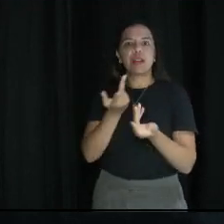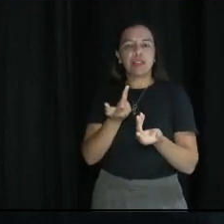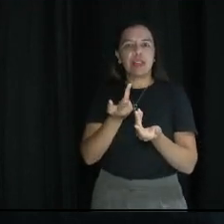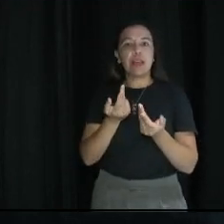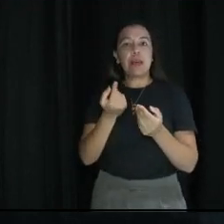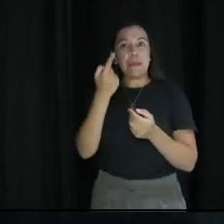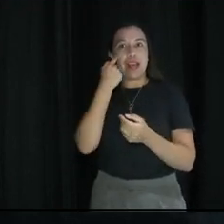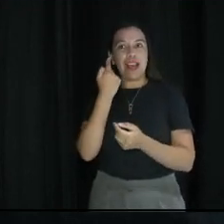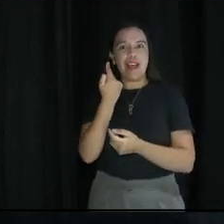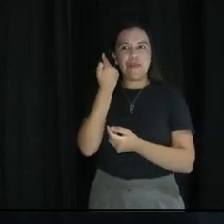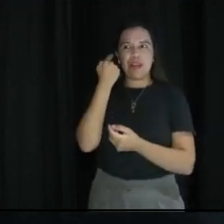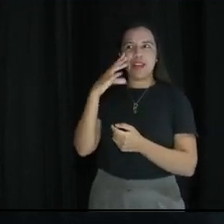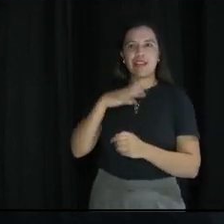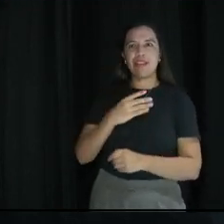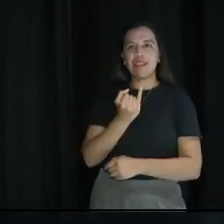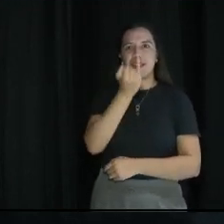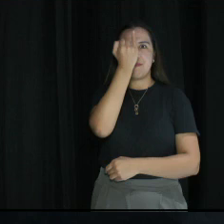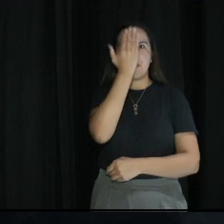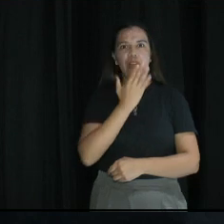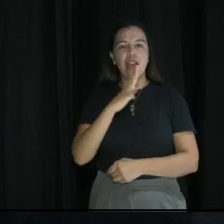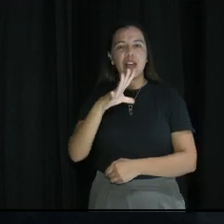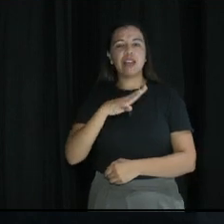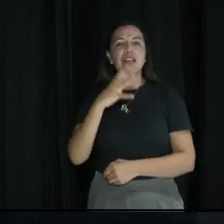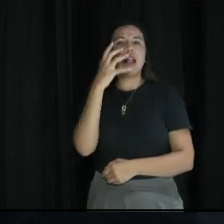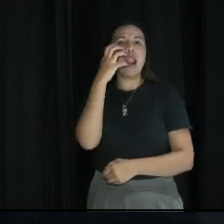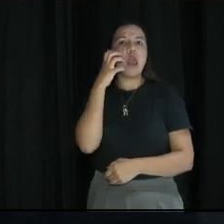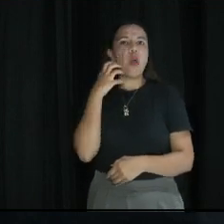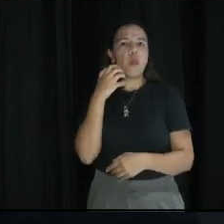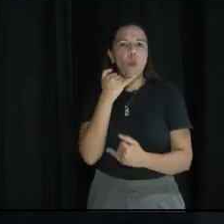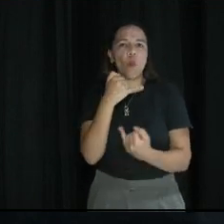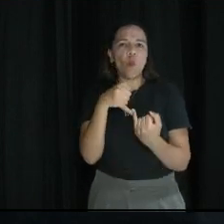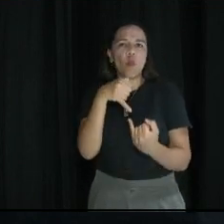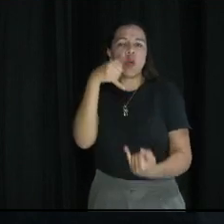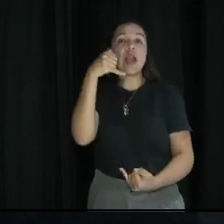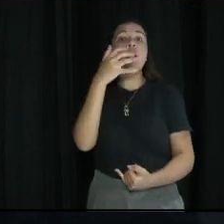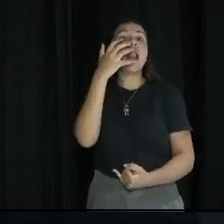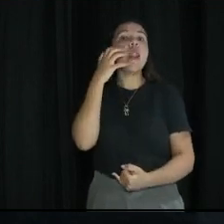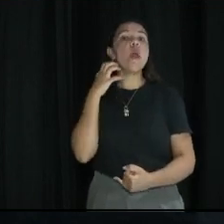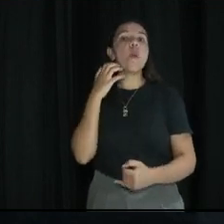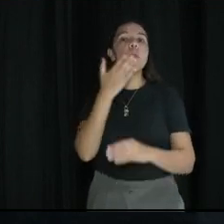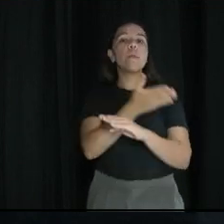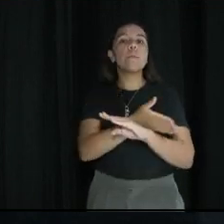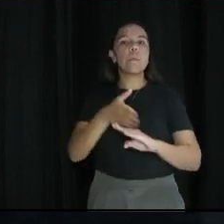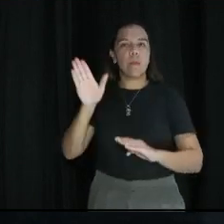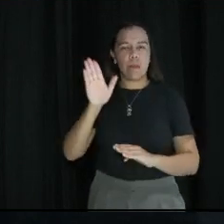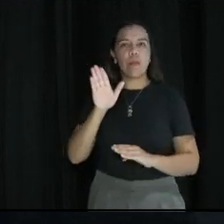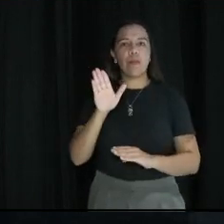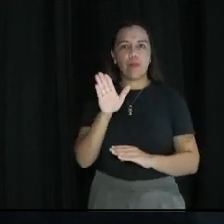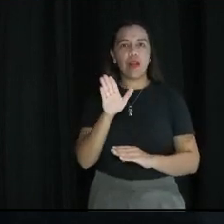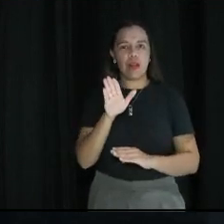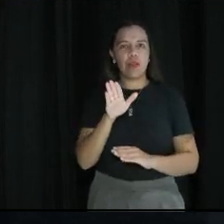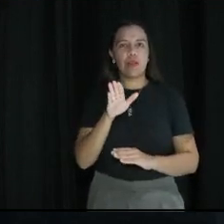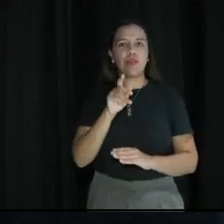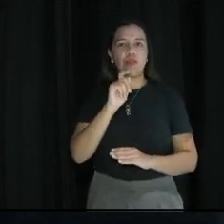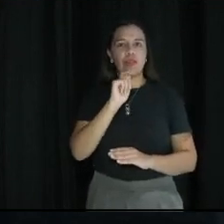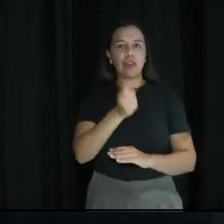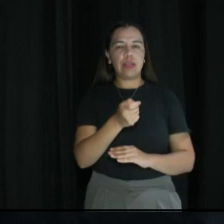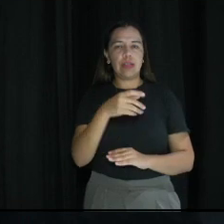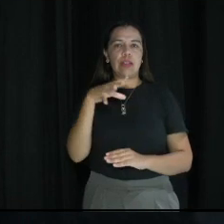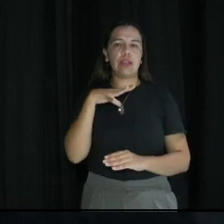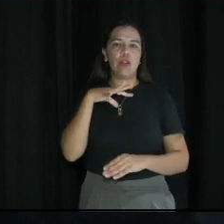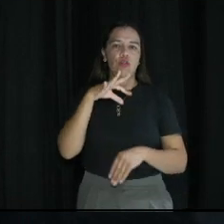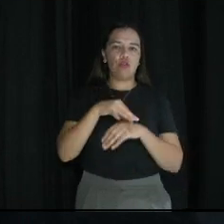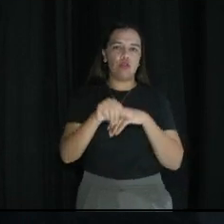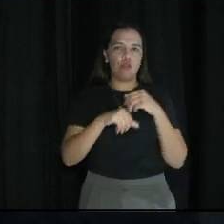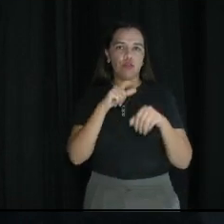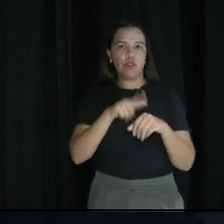una imagen donde aparece un león africano, es un león blanco. Aquí tenemos al médico Esmir, que es el especialista en